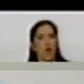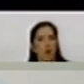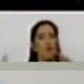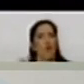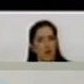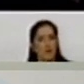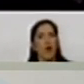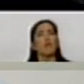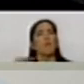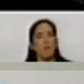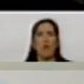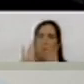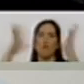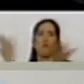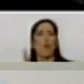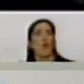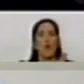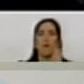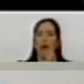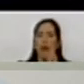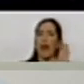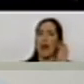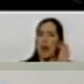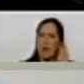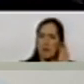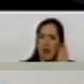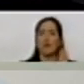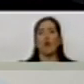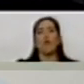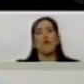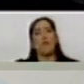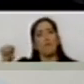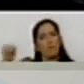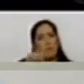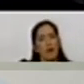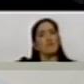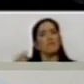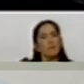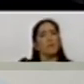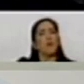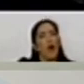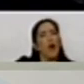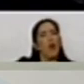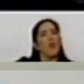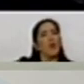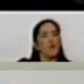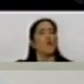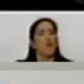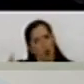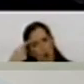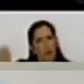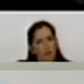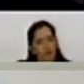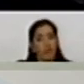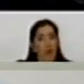marco jurídico multilateral para la reglamentación de los procesos de reestructuración de deuda soberana. De ese momento hasta ahora pasó